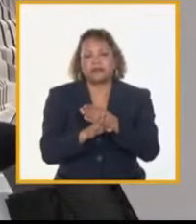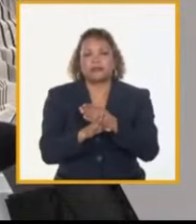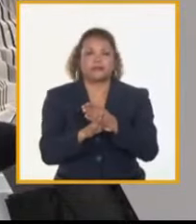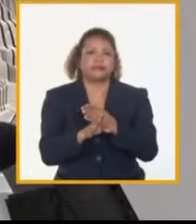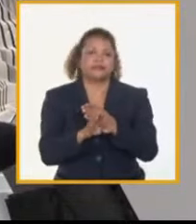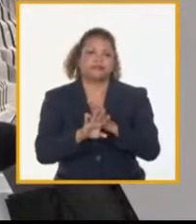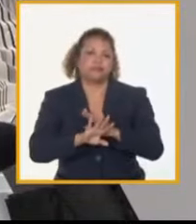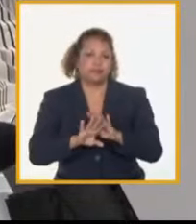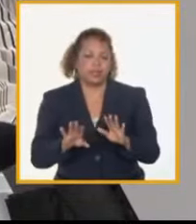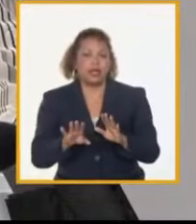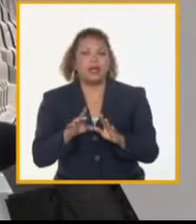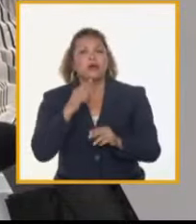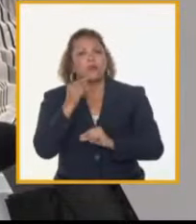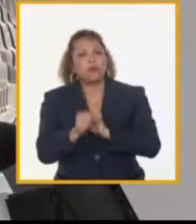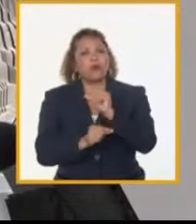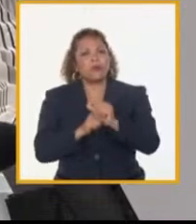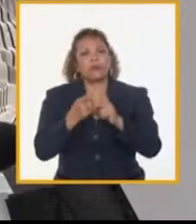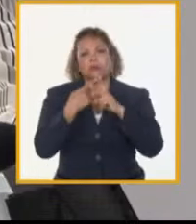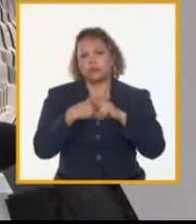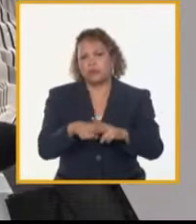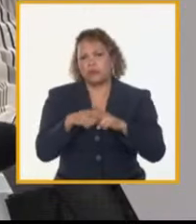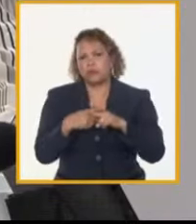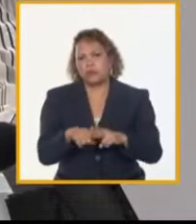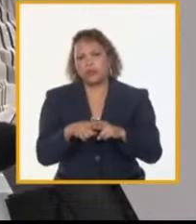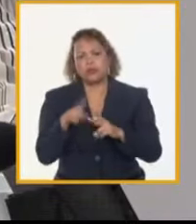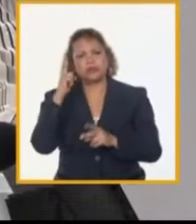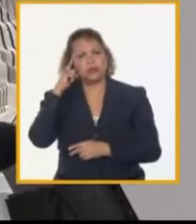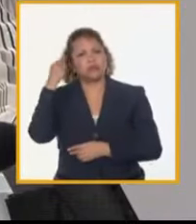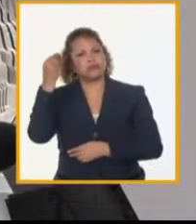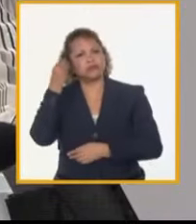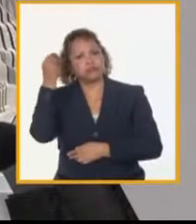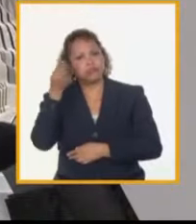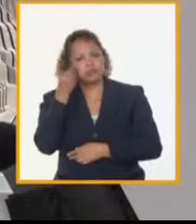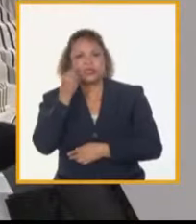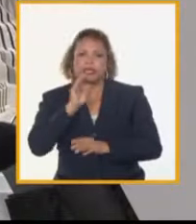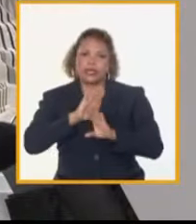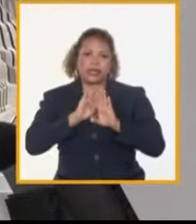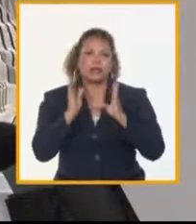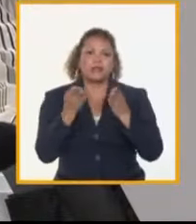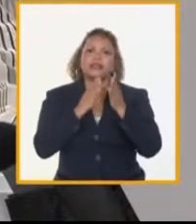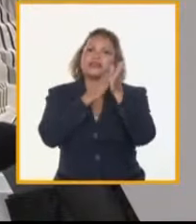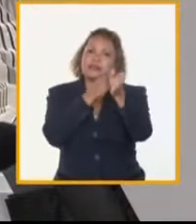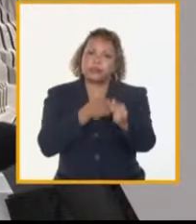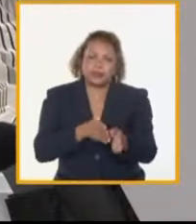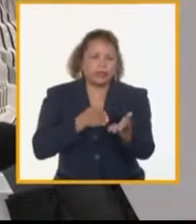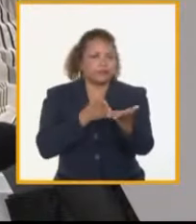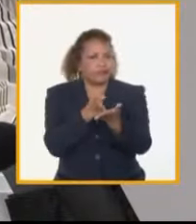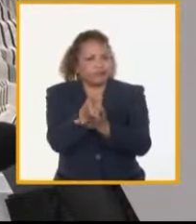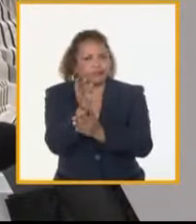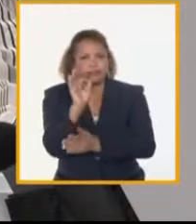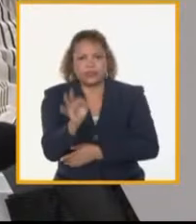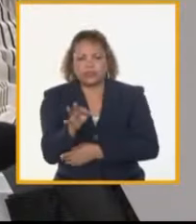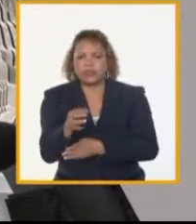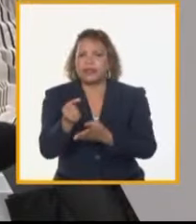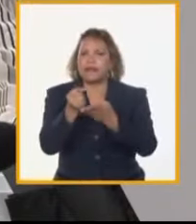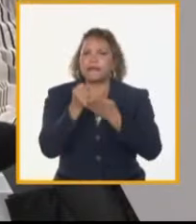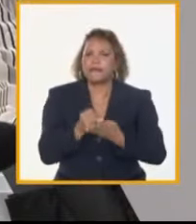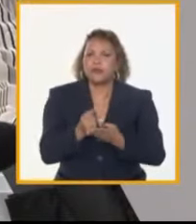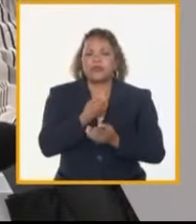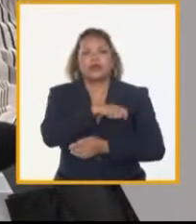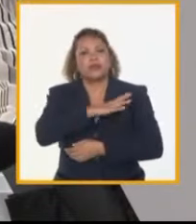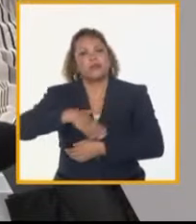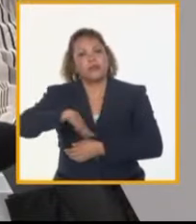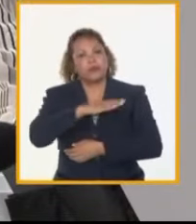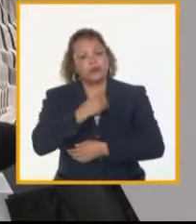ese tema lo estamos solucionando, y yo diría que estamos casi seguros que va a haber total disciplina, total aporte y cooperación